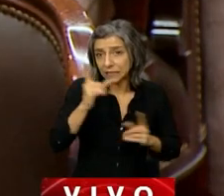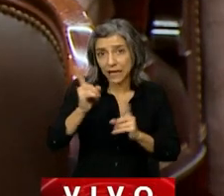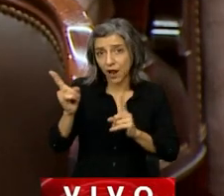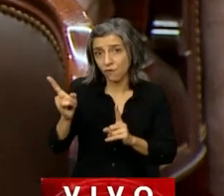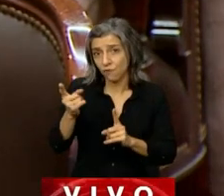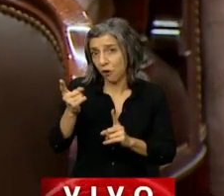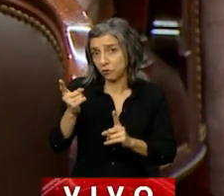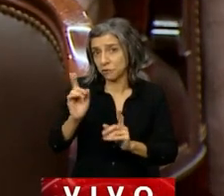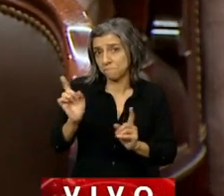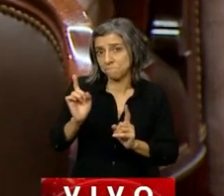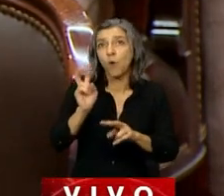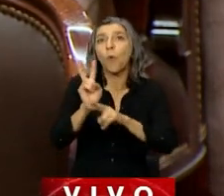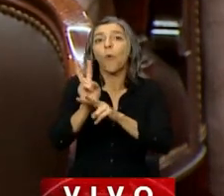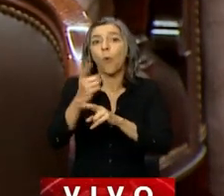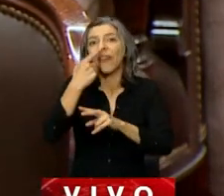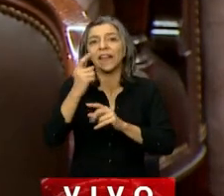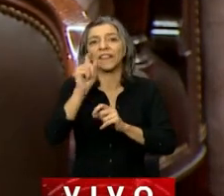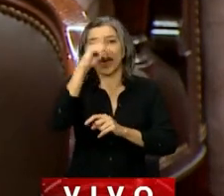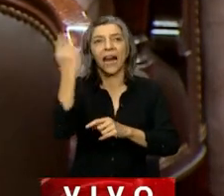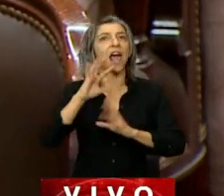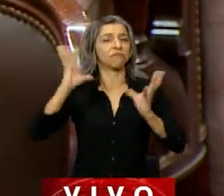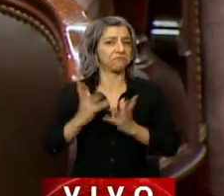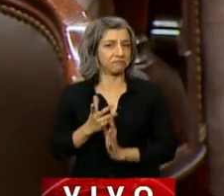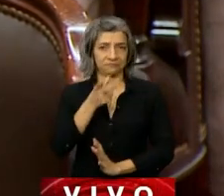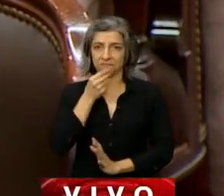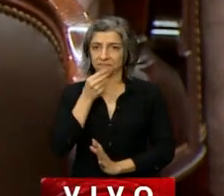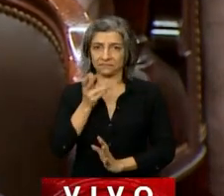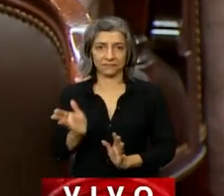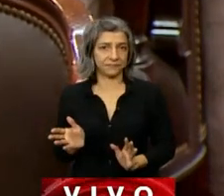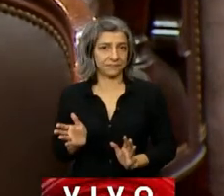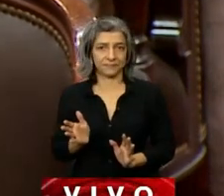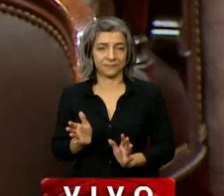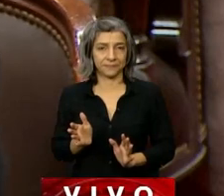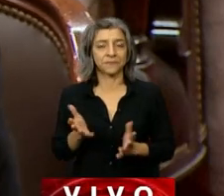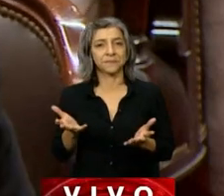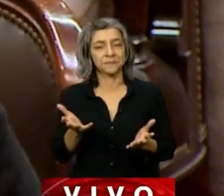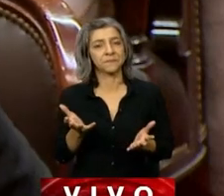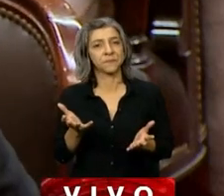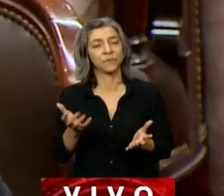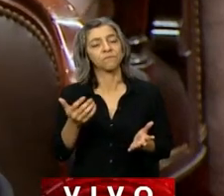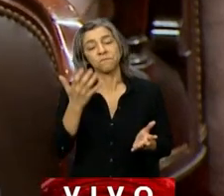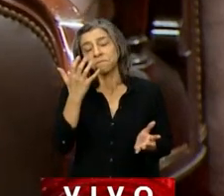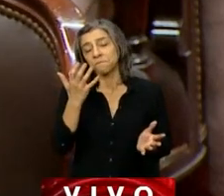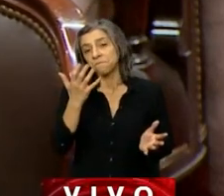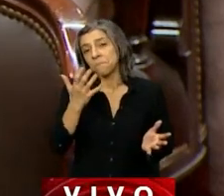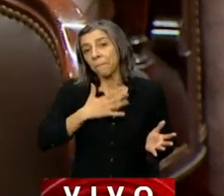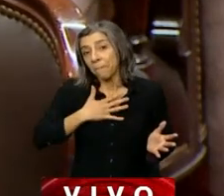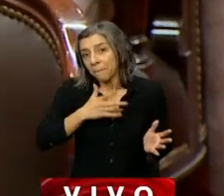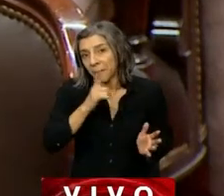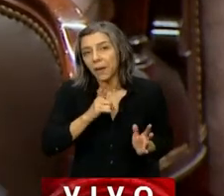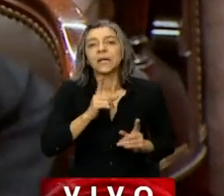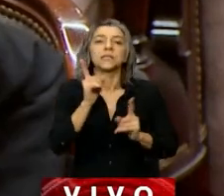Y quiero remarcar en este tema algo que creo en lo cual deberíamos al menos